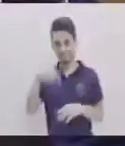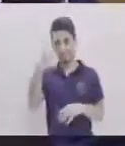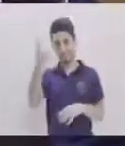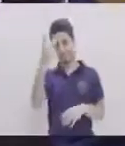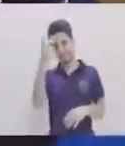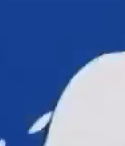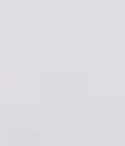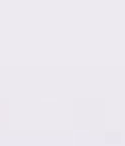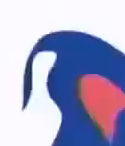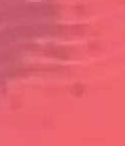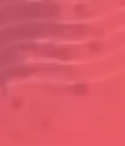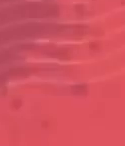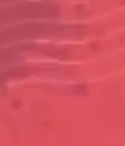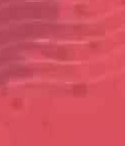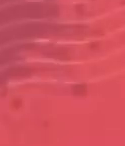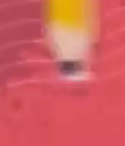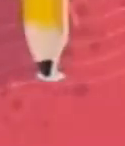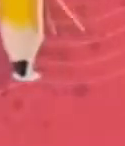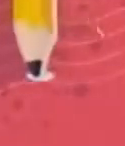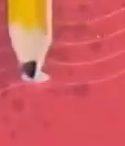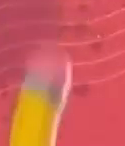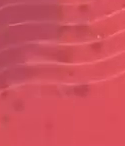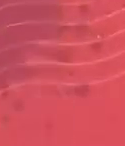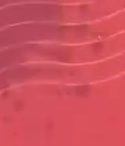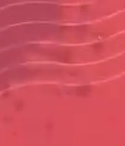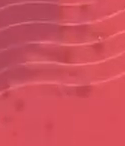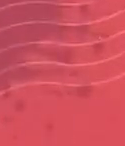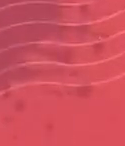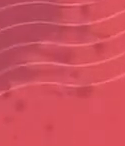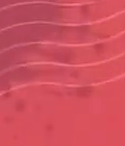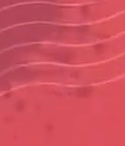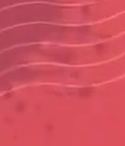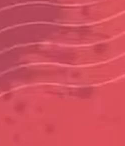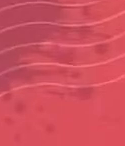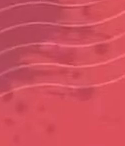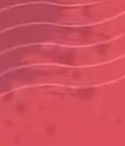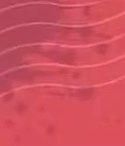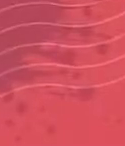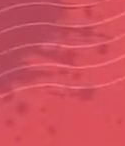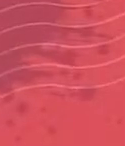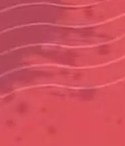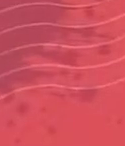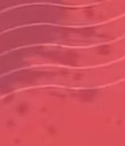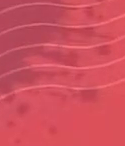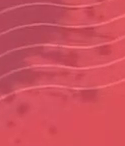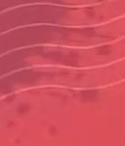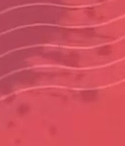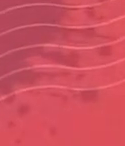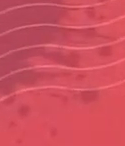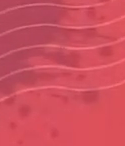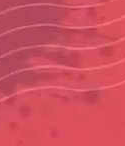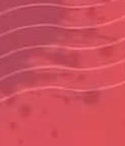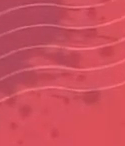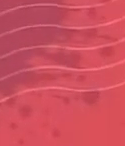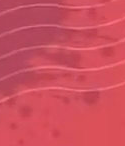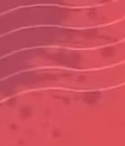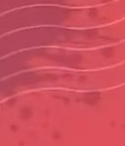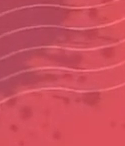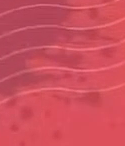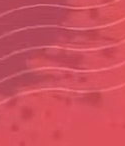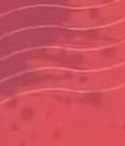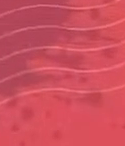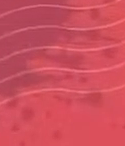¡Hasta luego! Expresa tu talento a través de los diferentes lenguajes artísticos. Este es el segmento de expresión